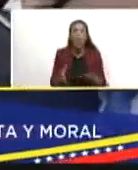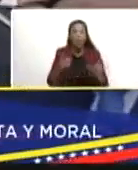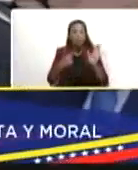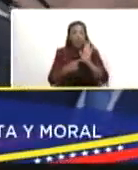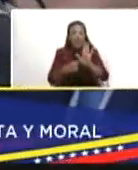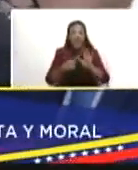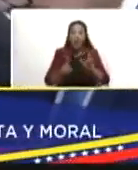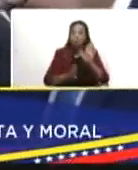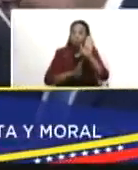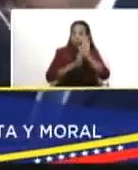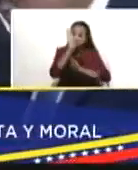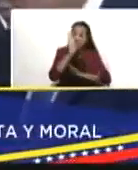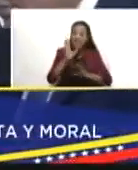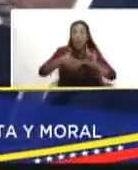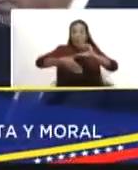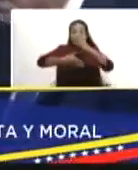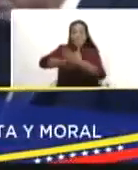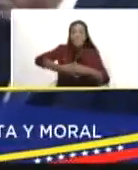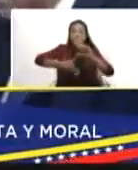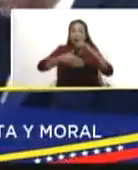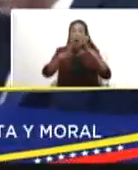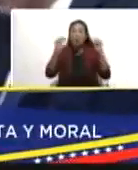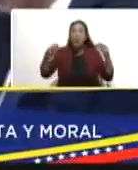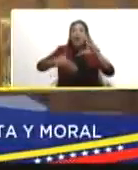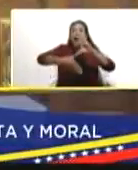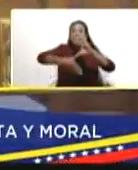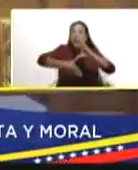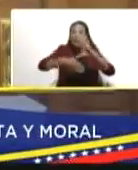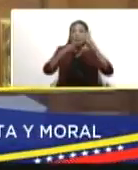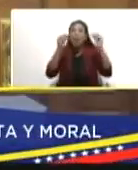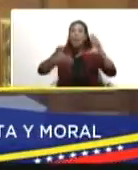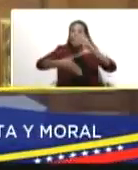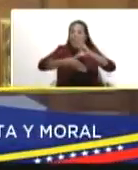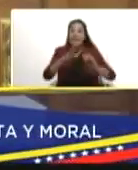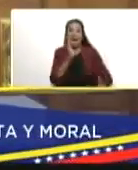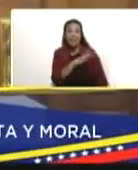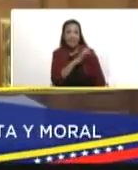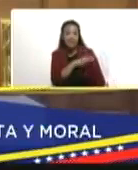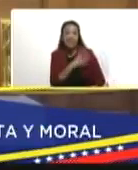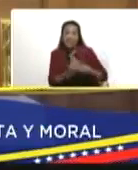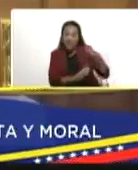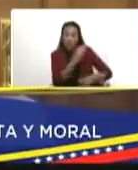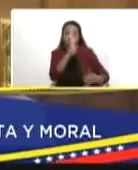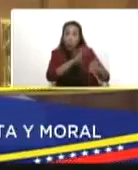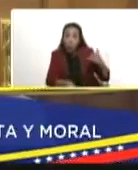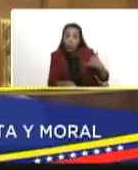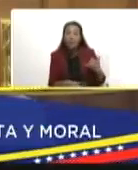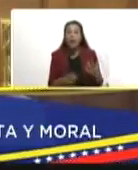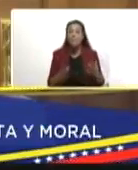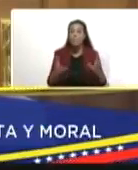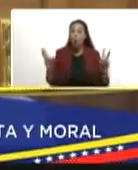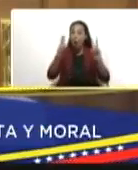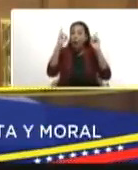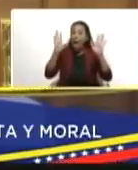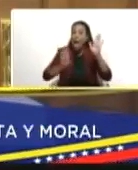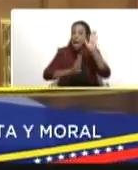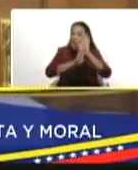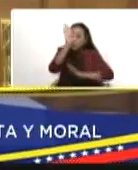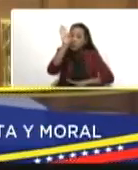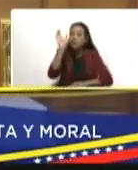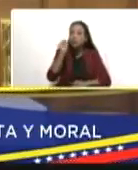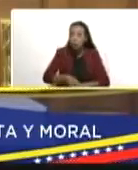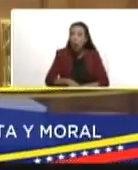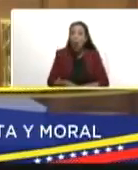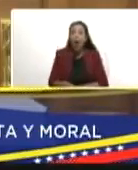país Panamericano para Panamericanos de chile los grandes éxitos en